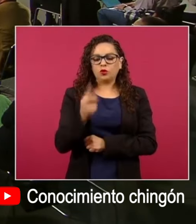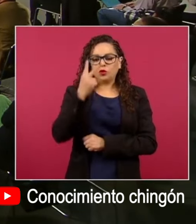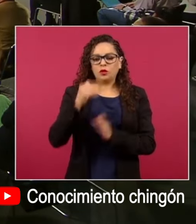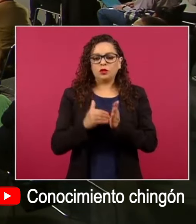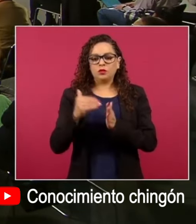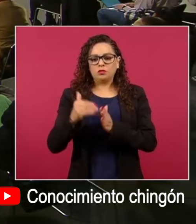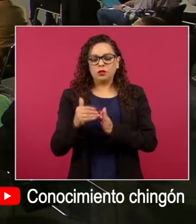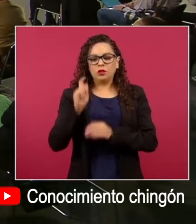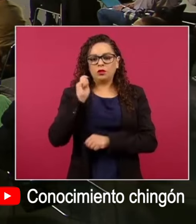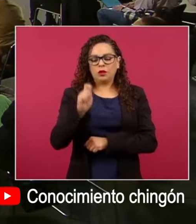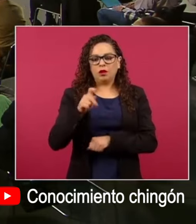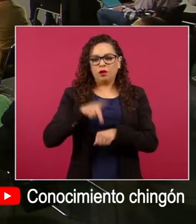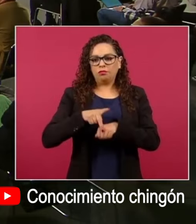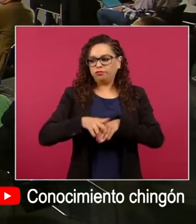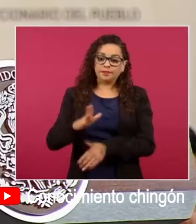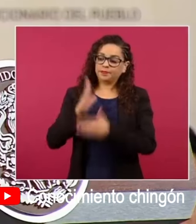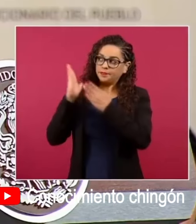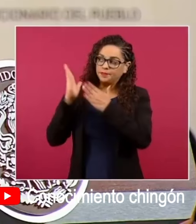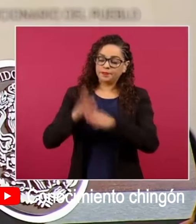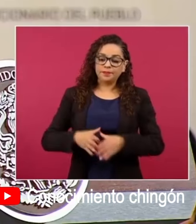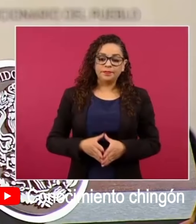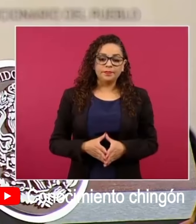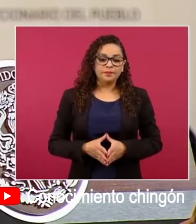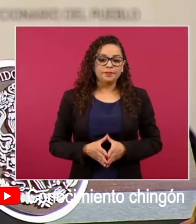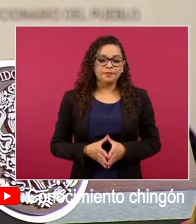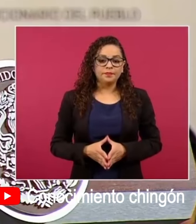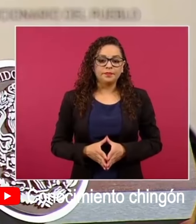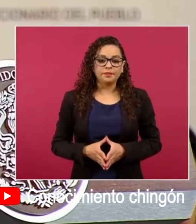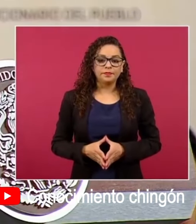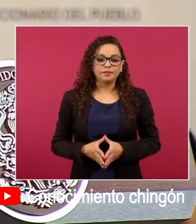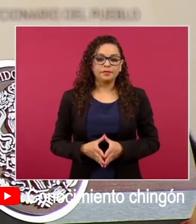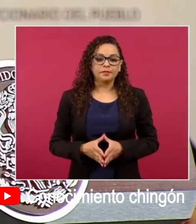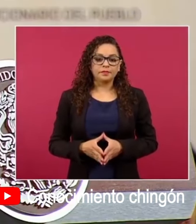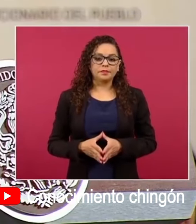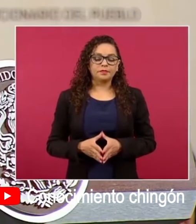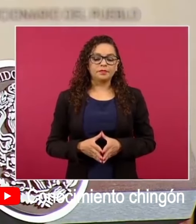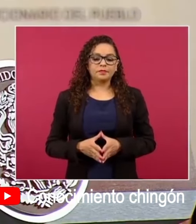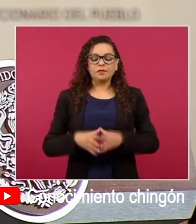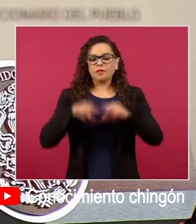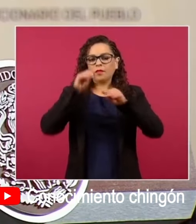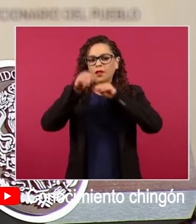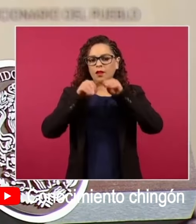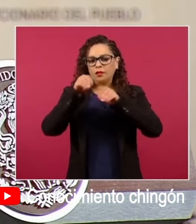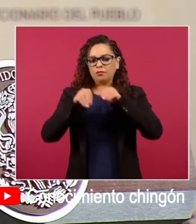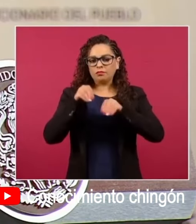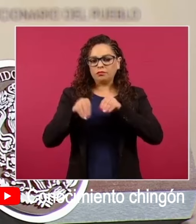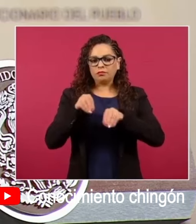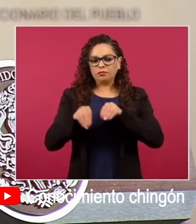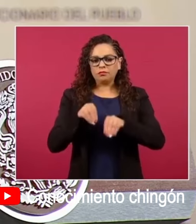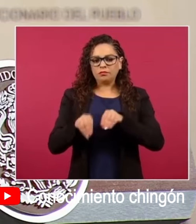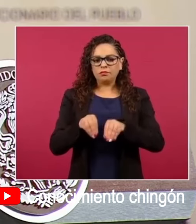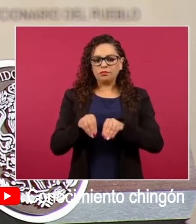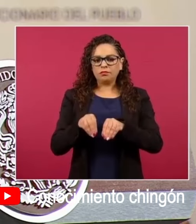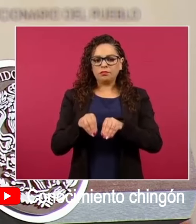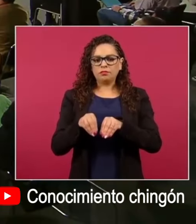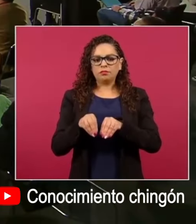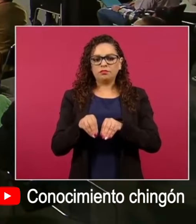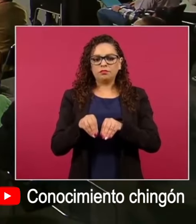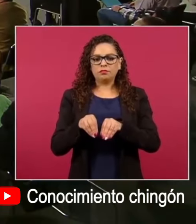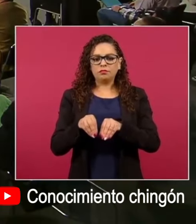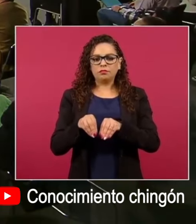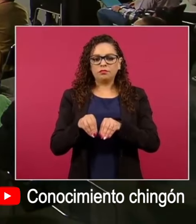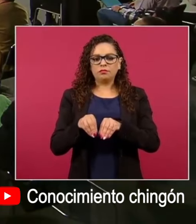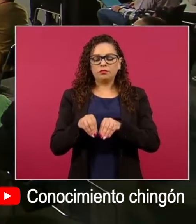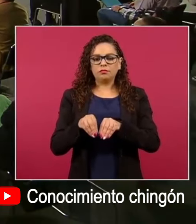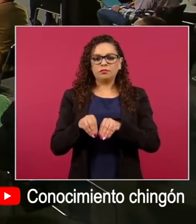de pavimento. La siguiente, en estructuras accesorias, hemos avanzado también mucho. De